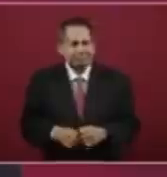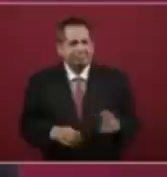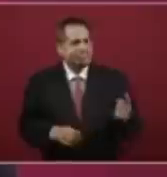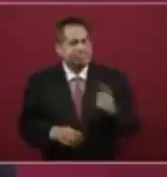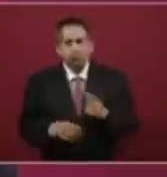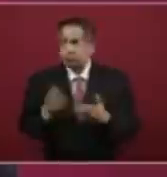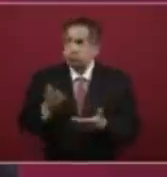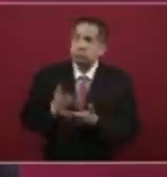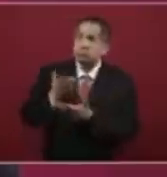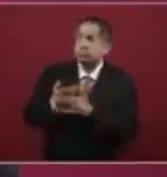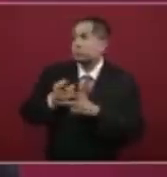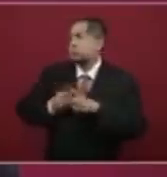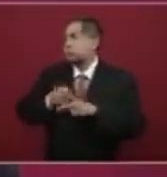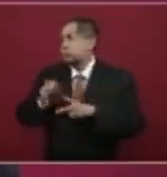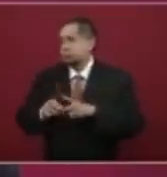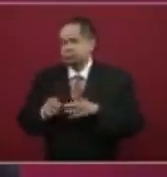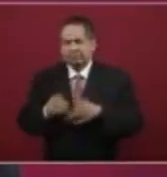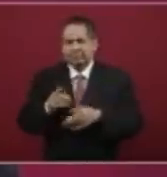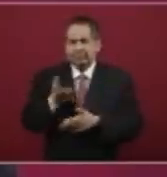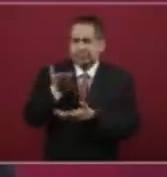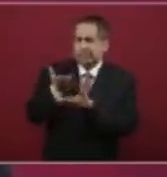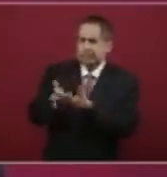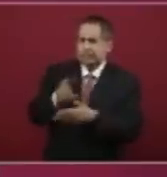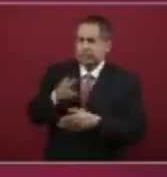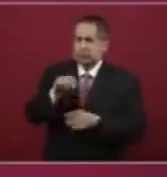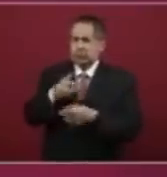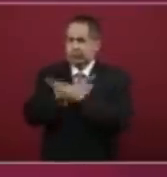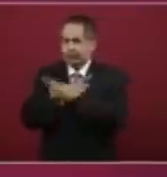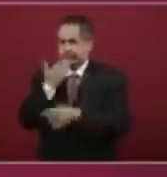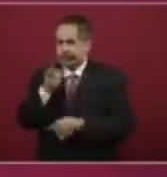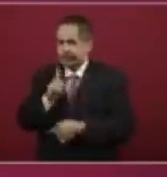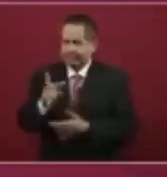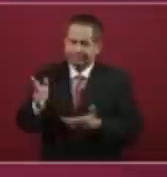hacer esa proposición indecorosa.